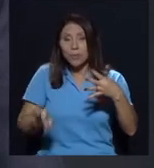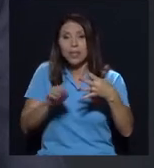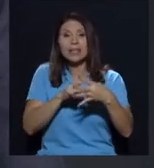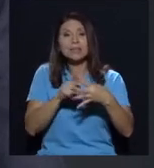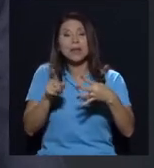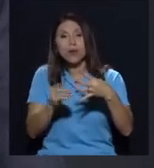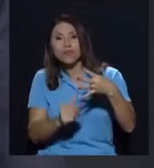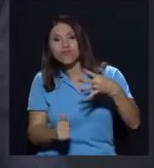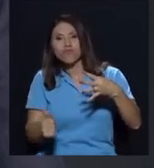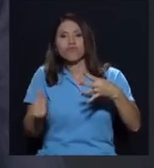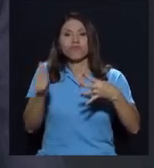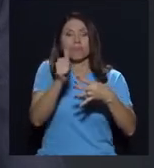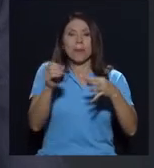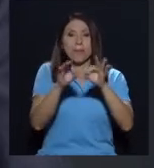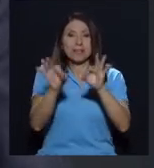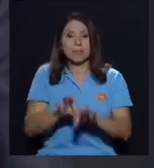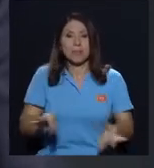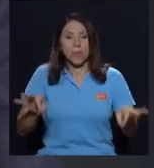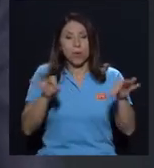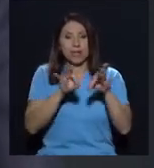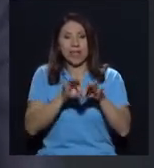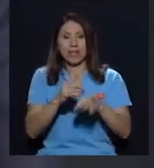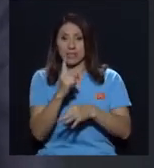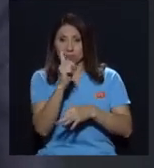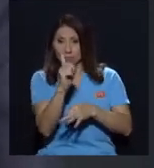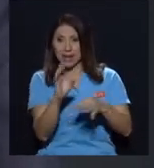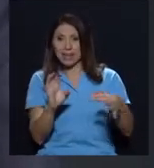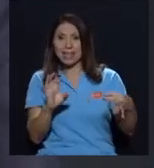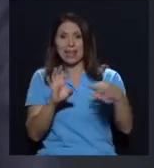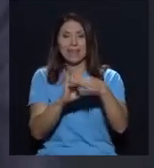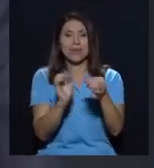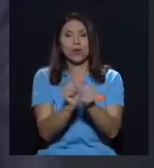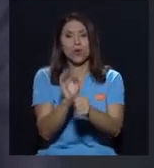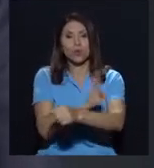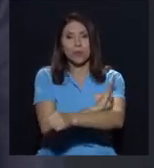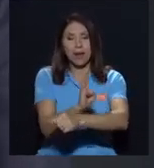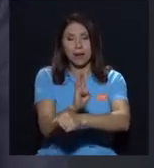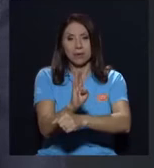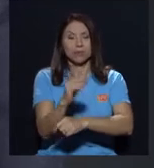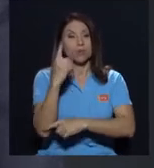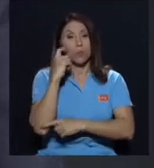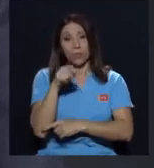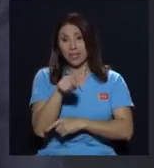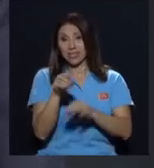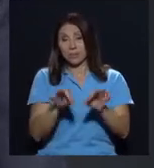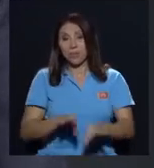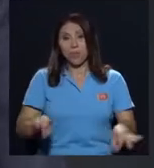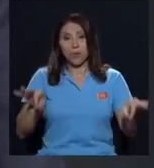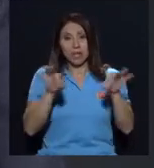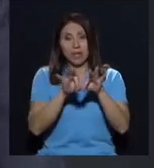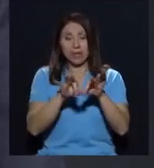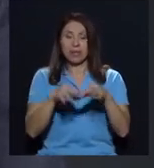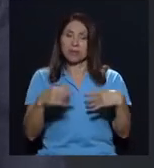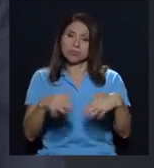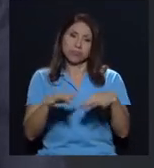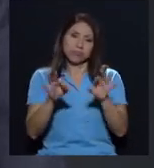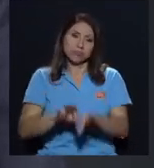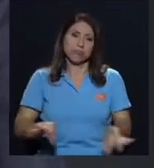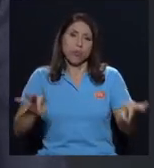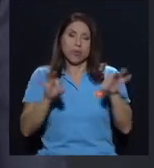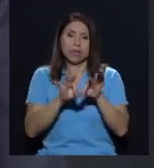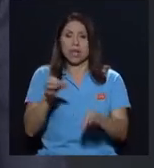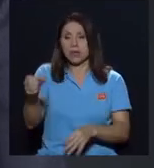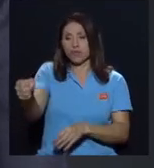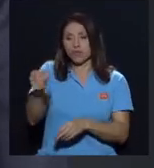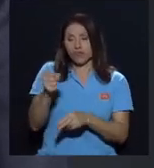la que tiene que ver con los bancos porque es el sector más importante del sector financiero tener una persona como como rossi va